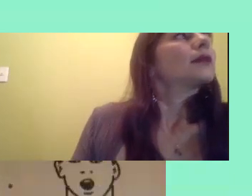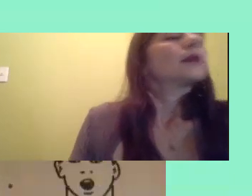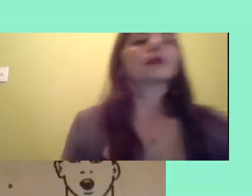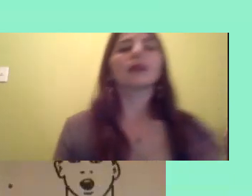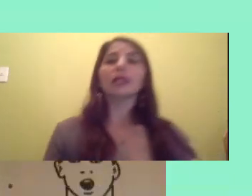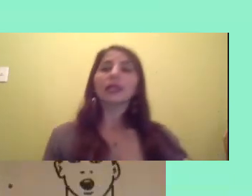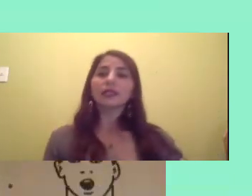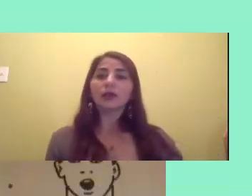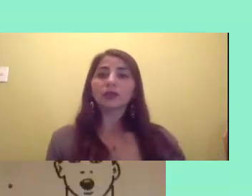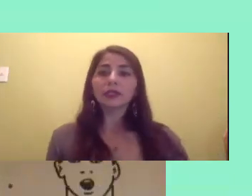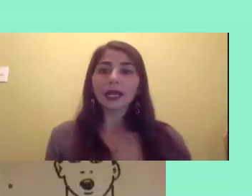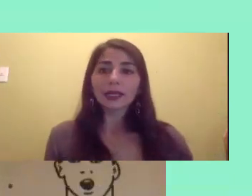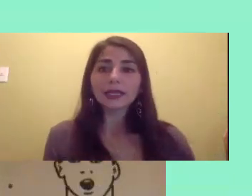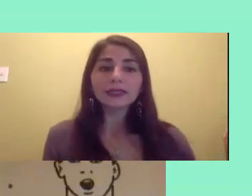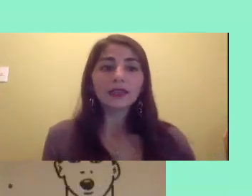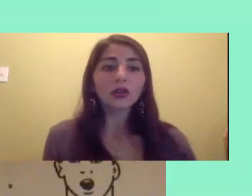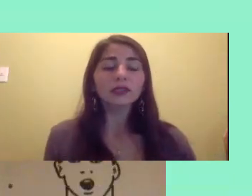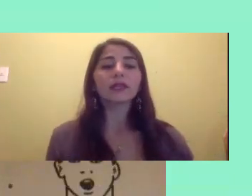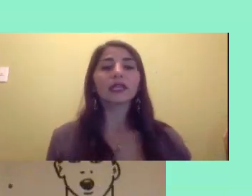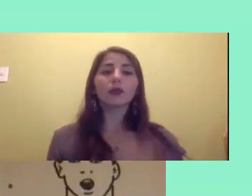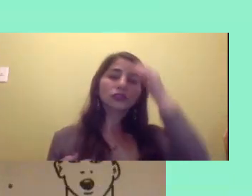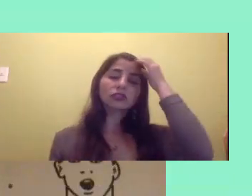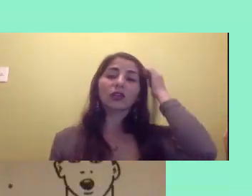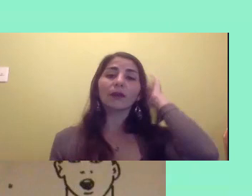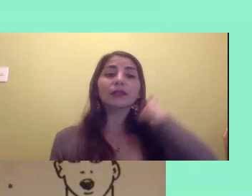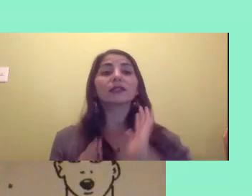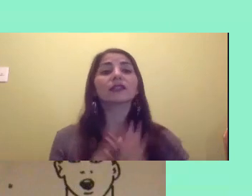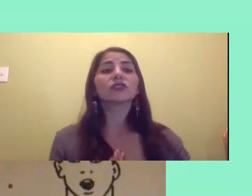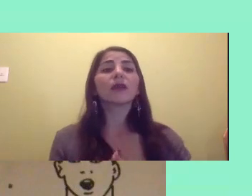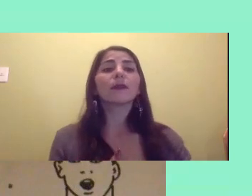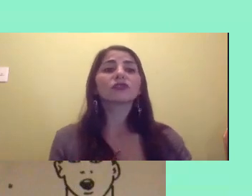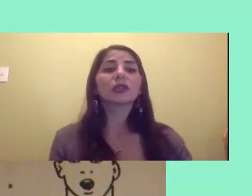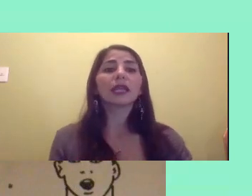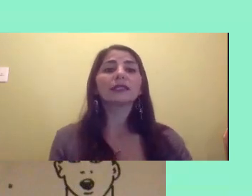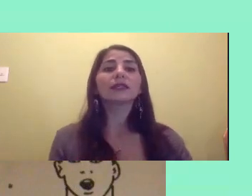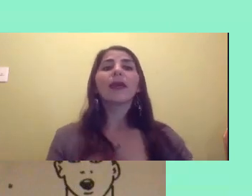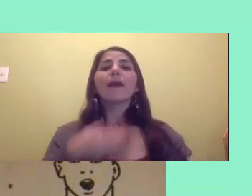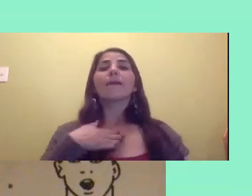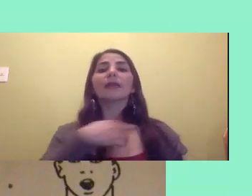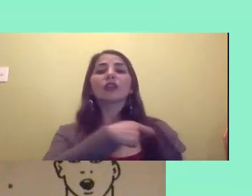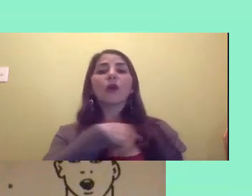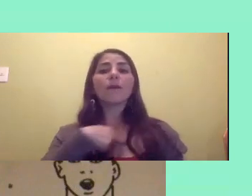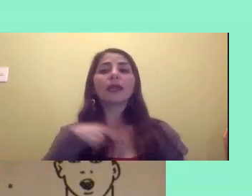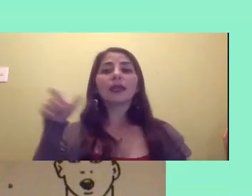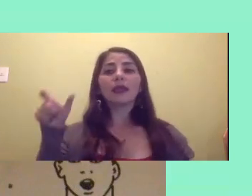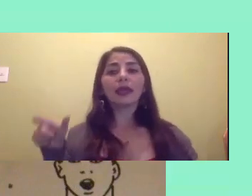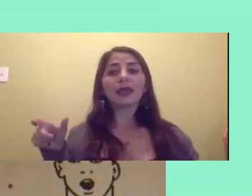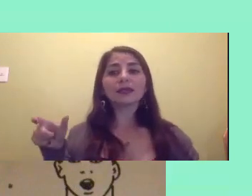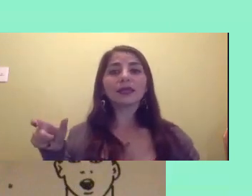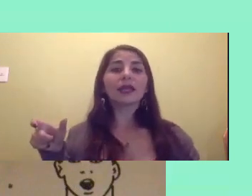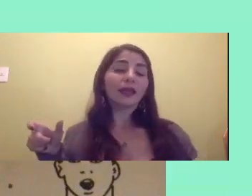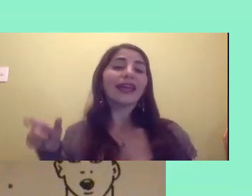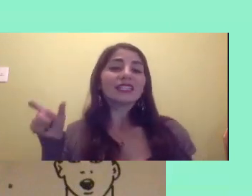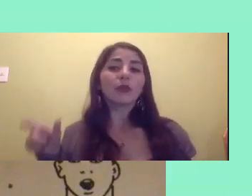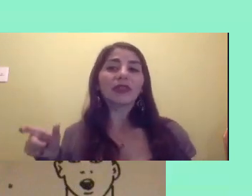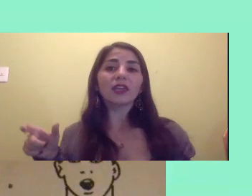Vamos a terminar ya nuestra clase de hoy. Terminamos entonces con las presentaciones personales. Mi nombre